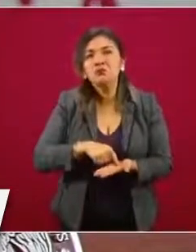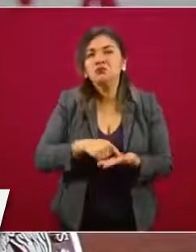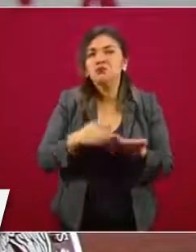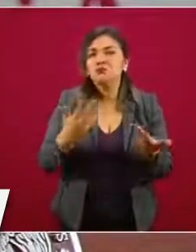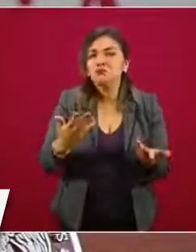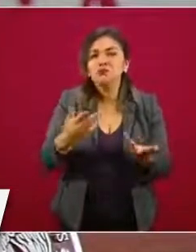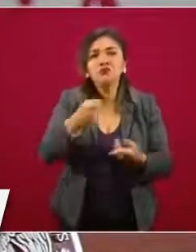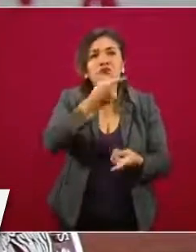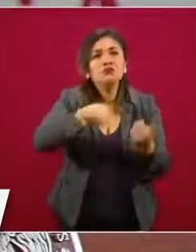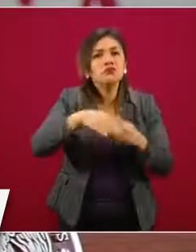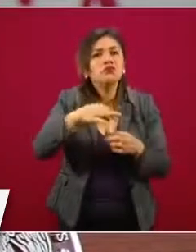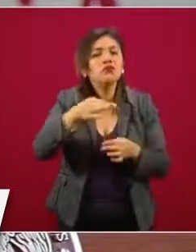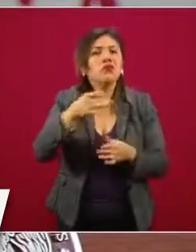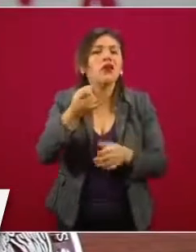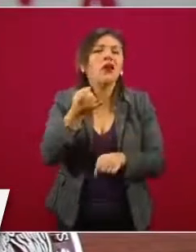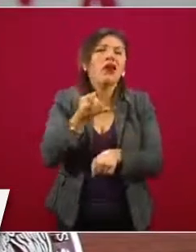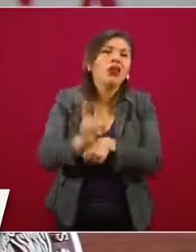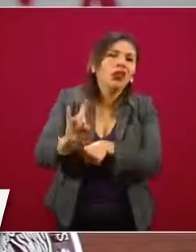no cumplían